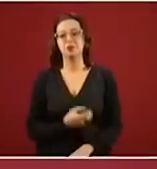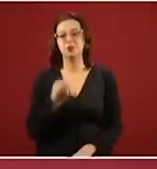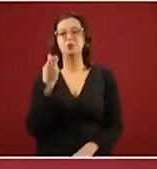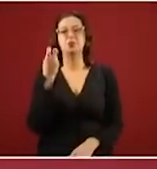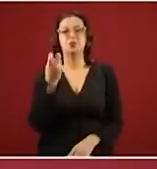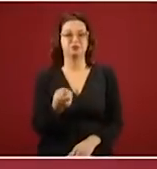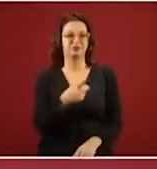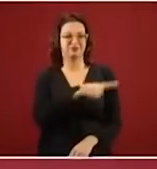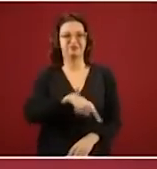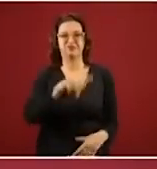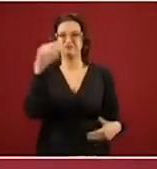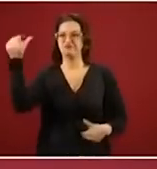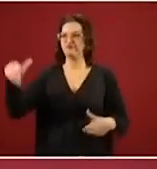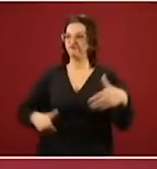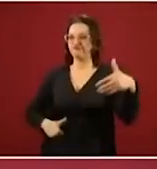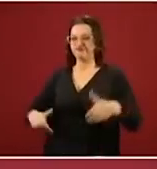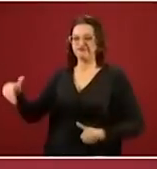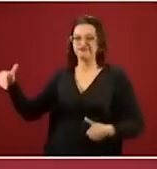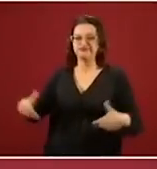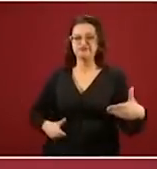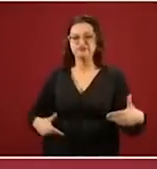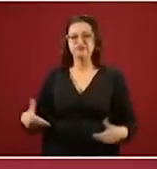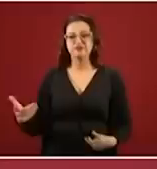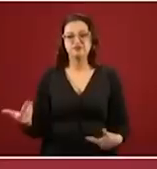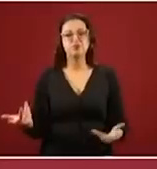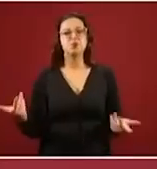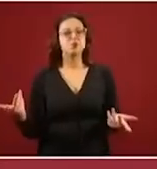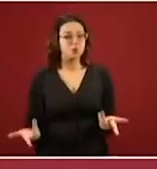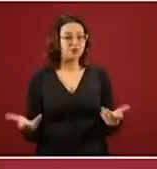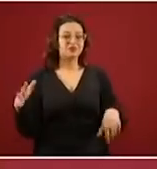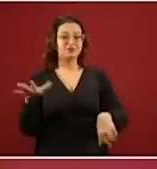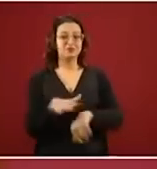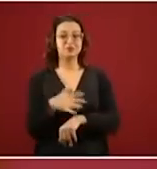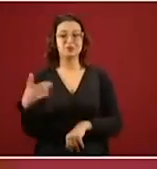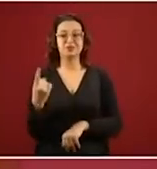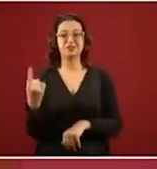cuestionamientos porque es